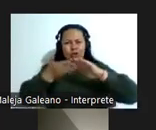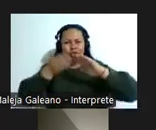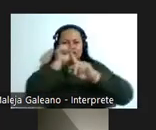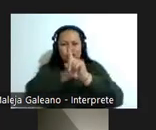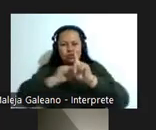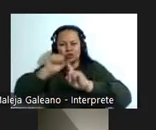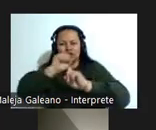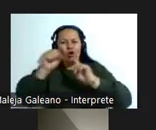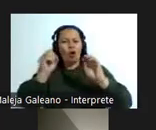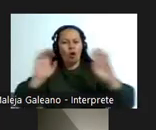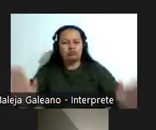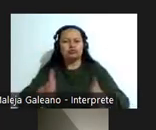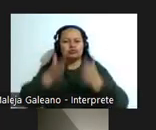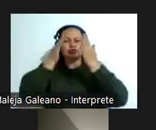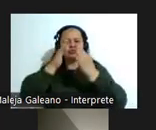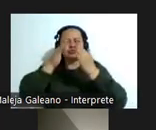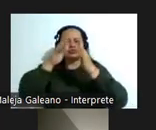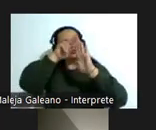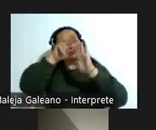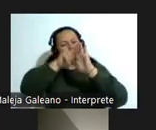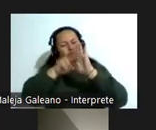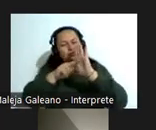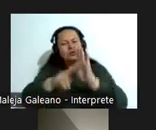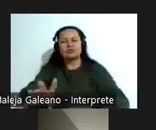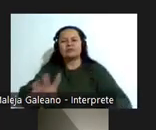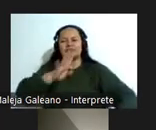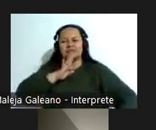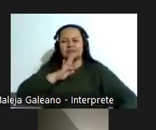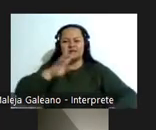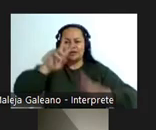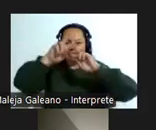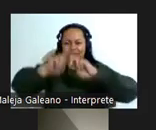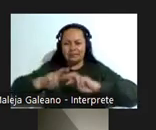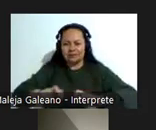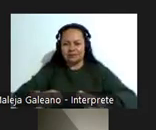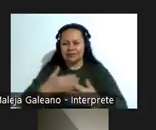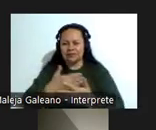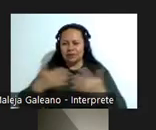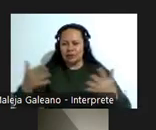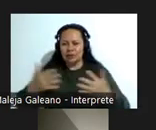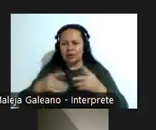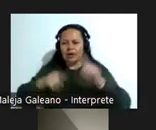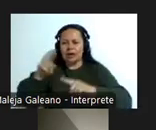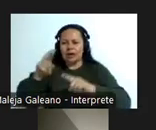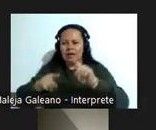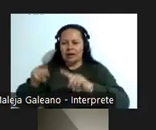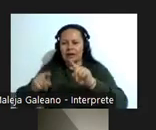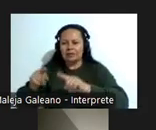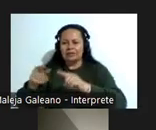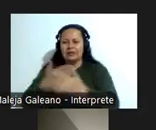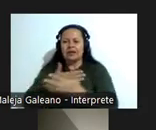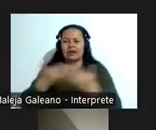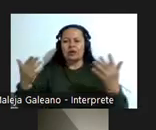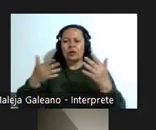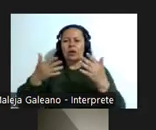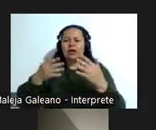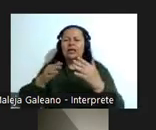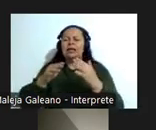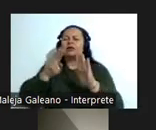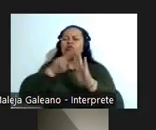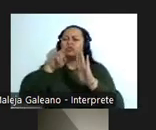sus condiciones o hablar de investigación para mejorar la calidad de vida. Siempre bajo unas